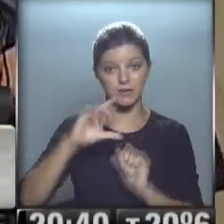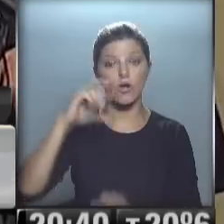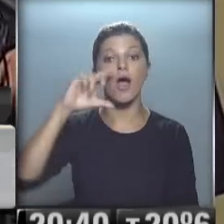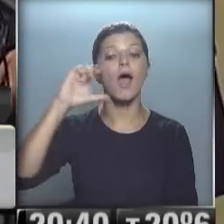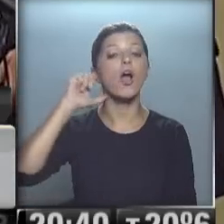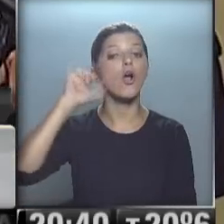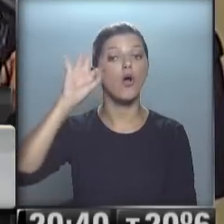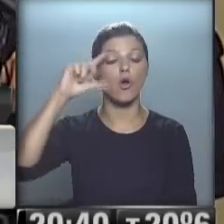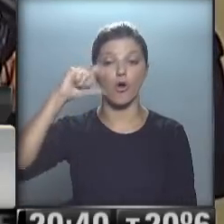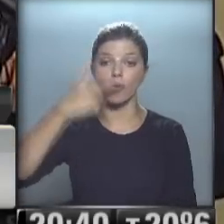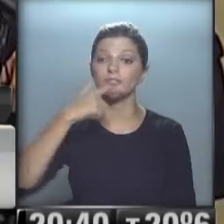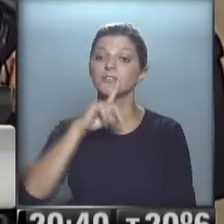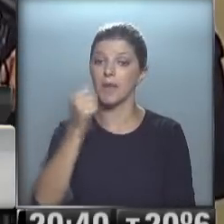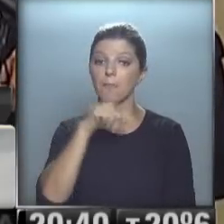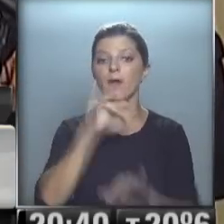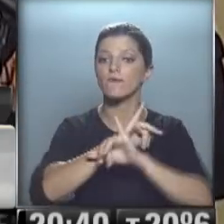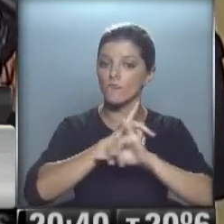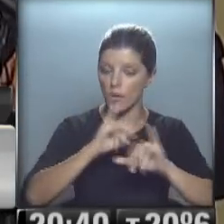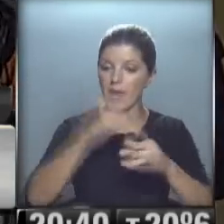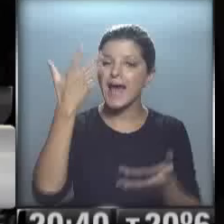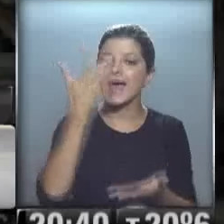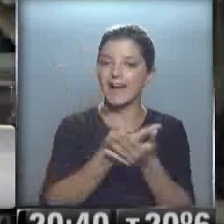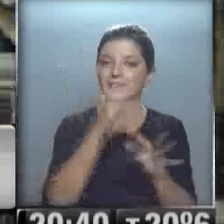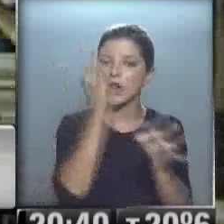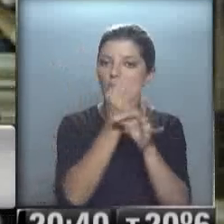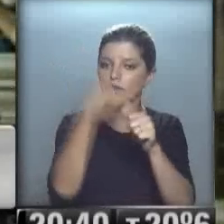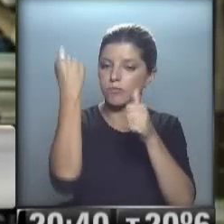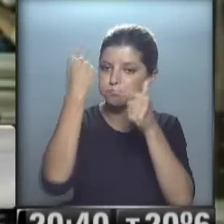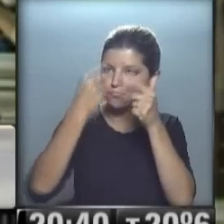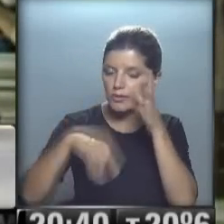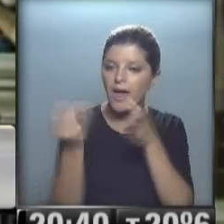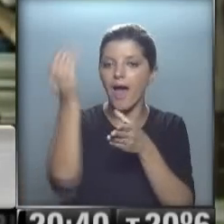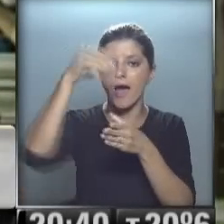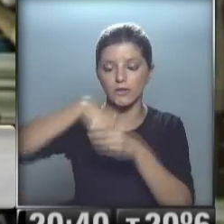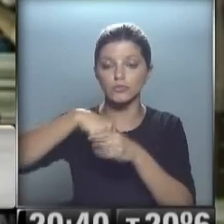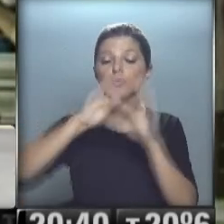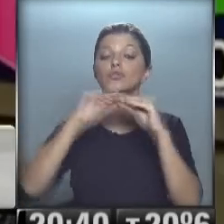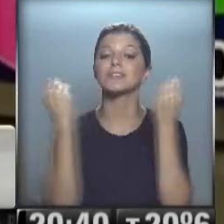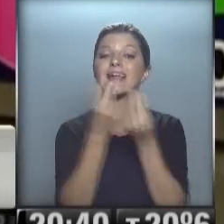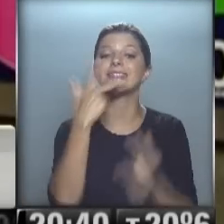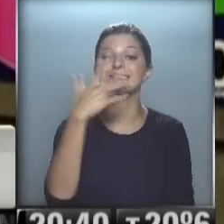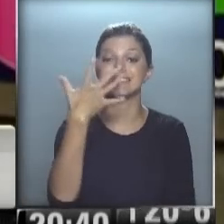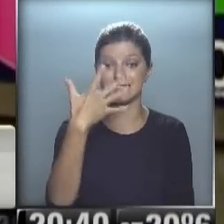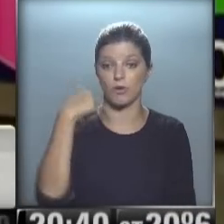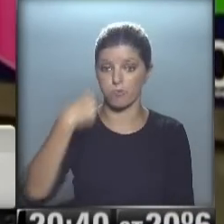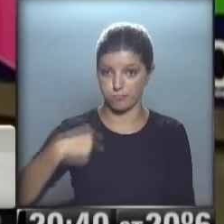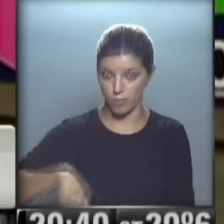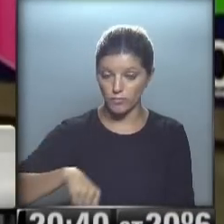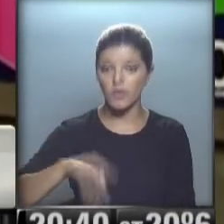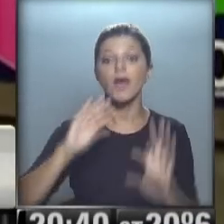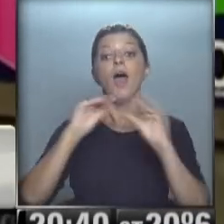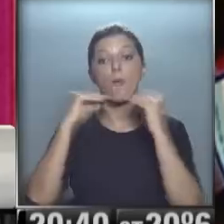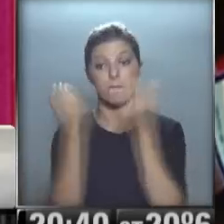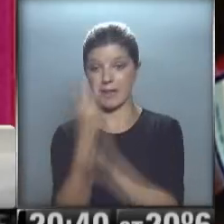con el objeto de anunciar la canasta escolar, que va a estar integrado por 35 artículos a 394